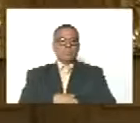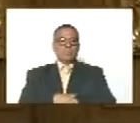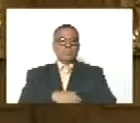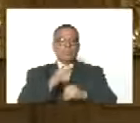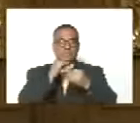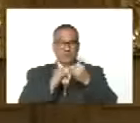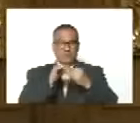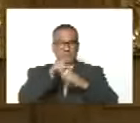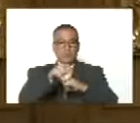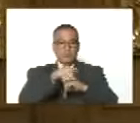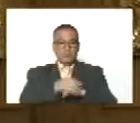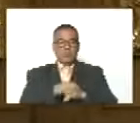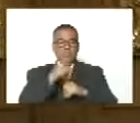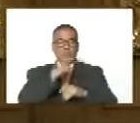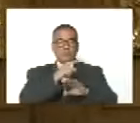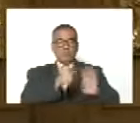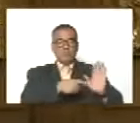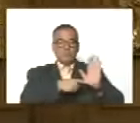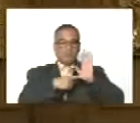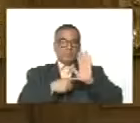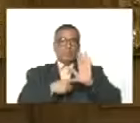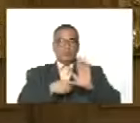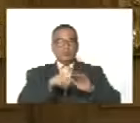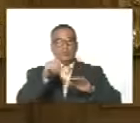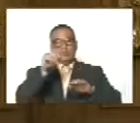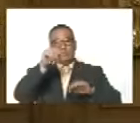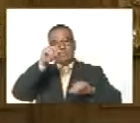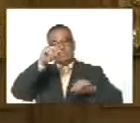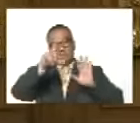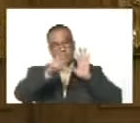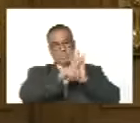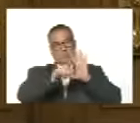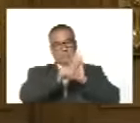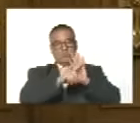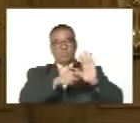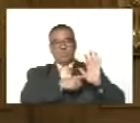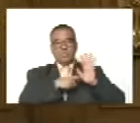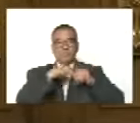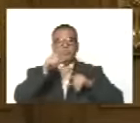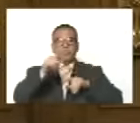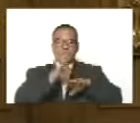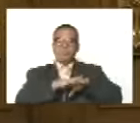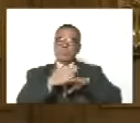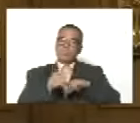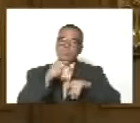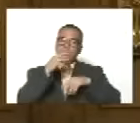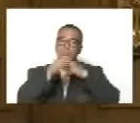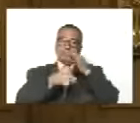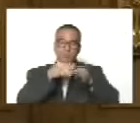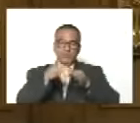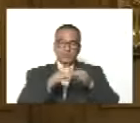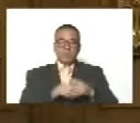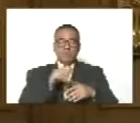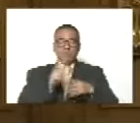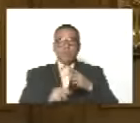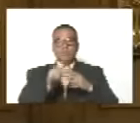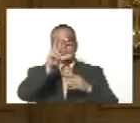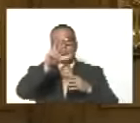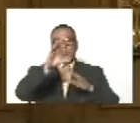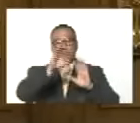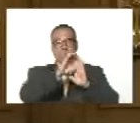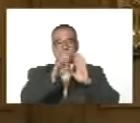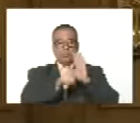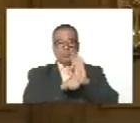Concluimos presentando esta ley con una exposición de motivos, con tres